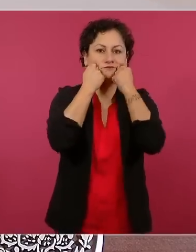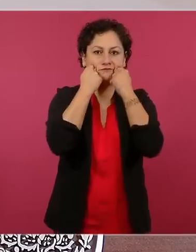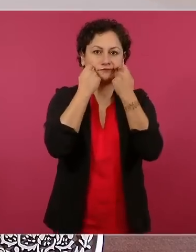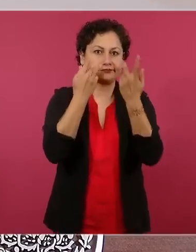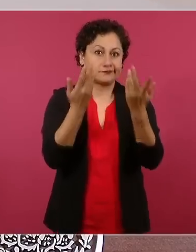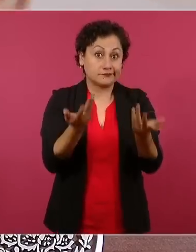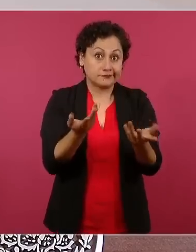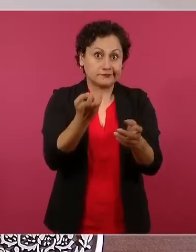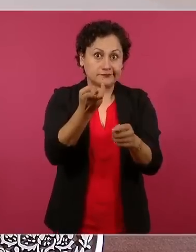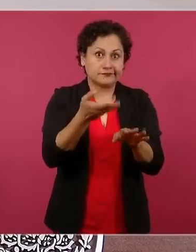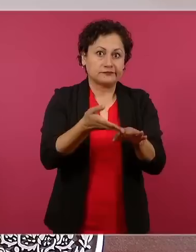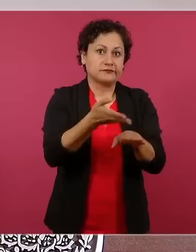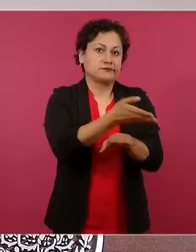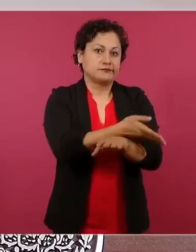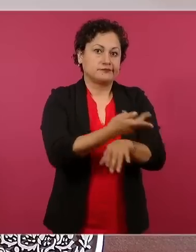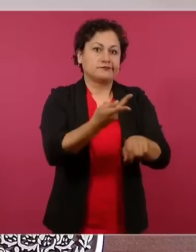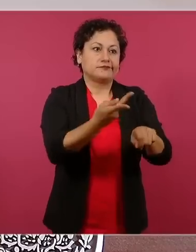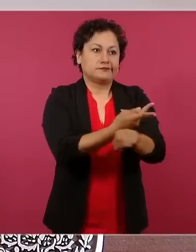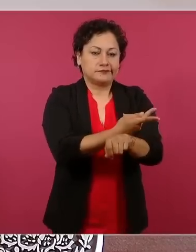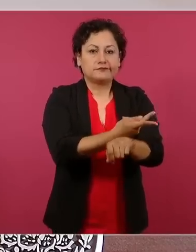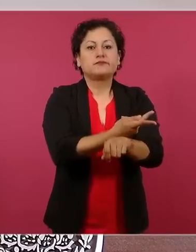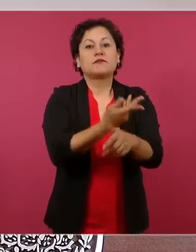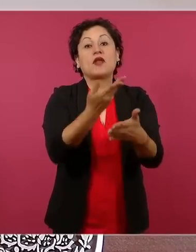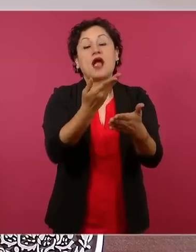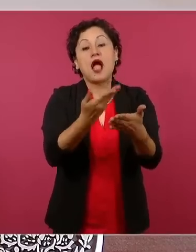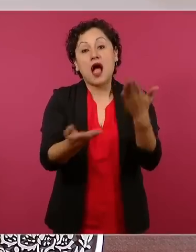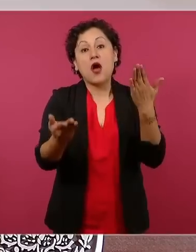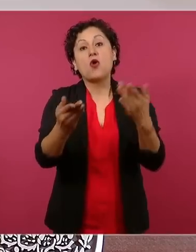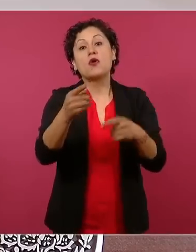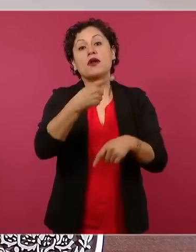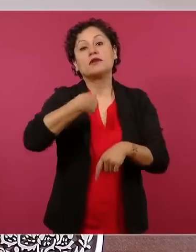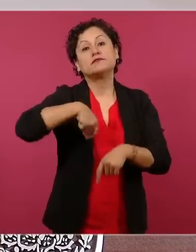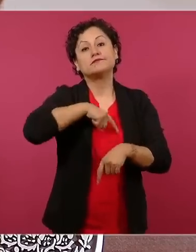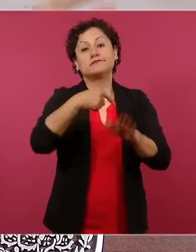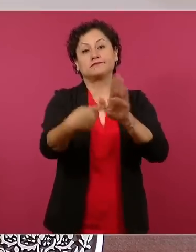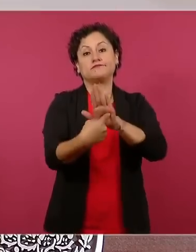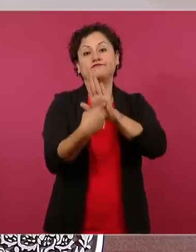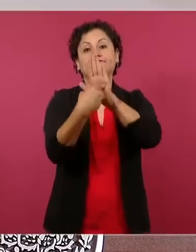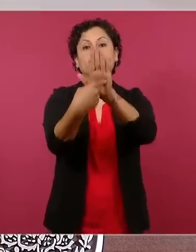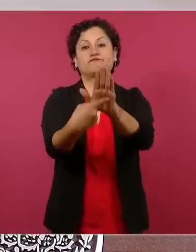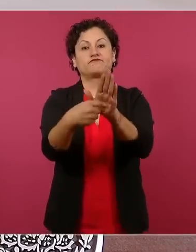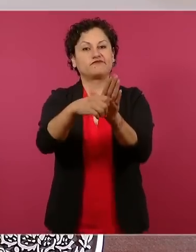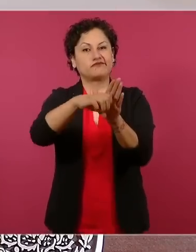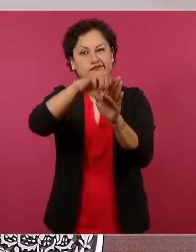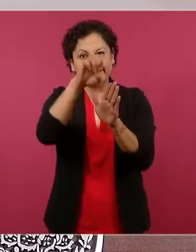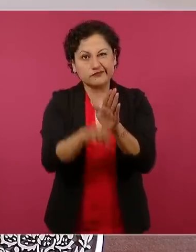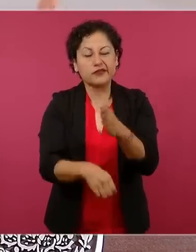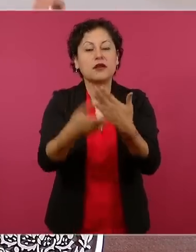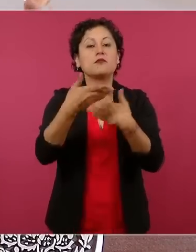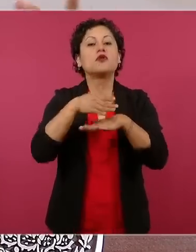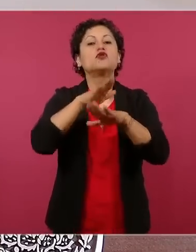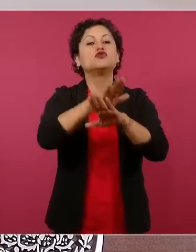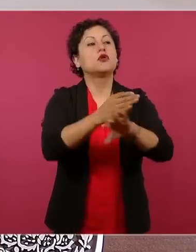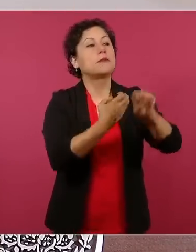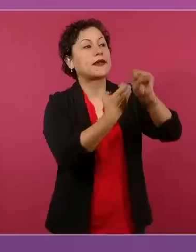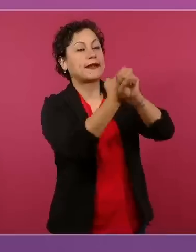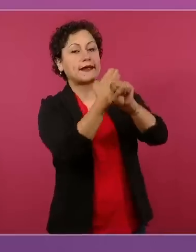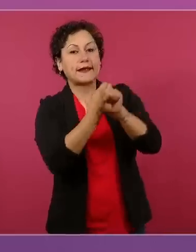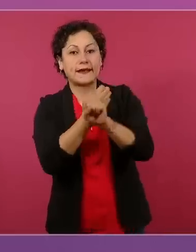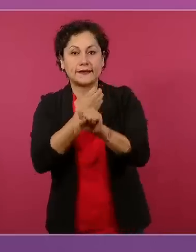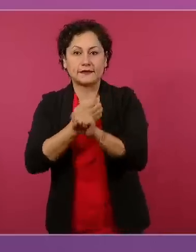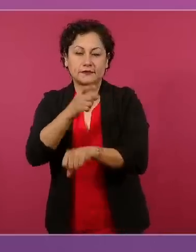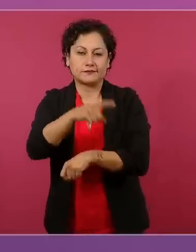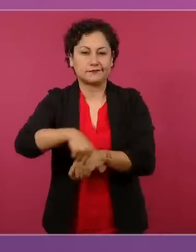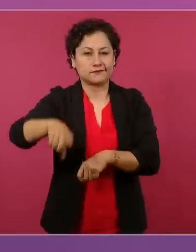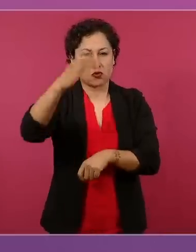un repaso por todo el país, estado por estado, poniendo un ejemplo emblemático que en los estados son muy conocidos,